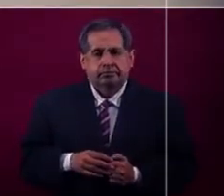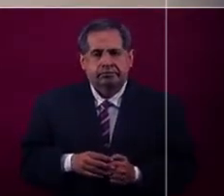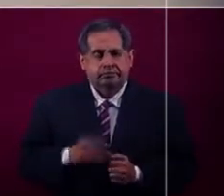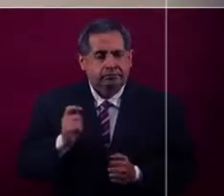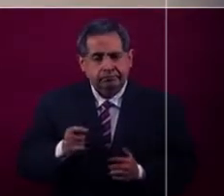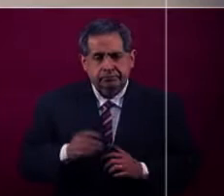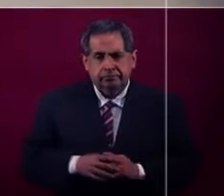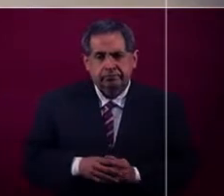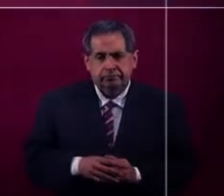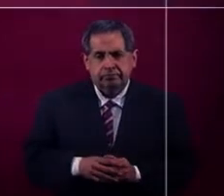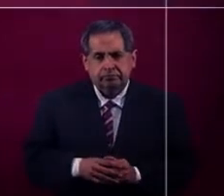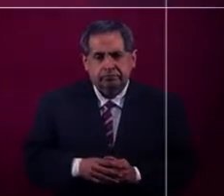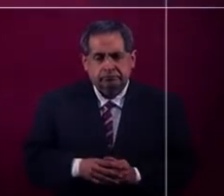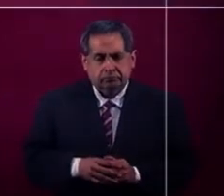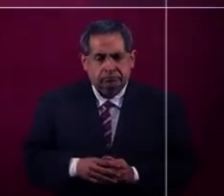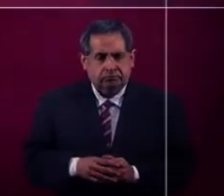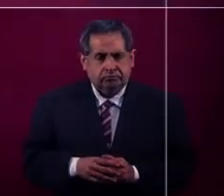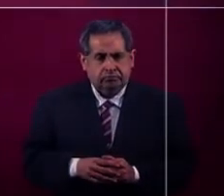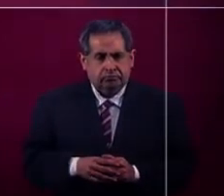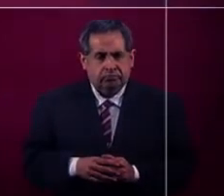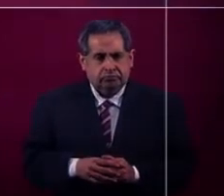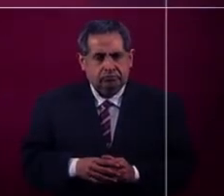que